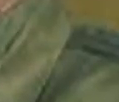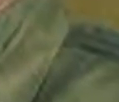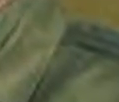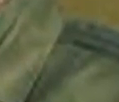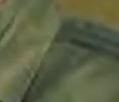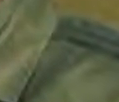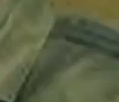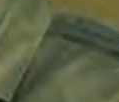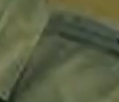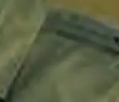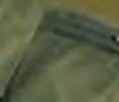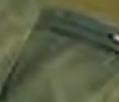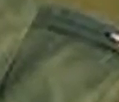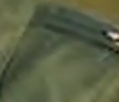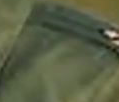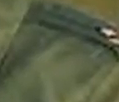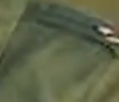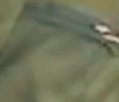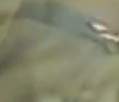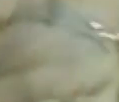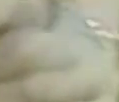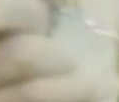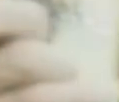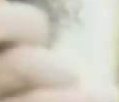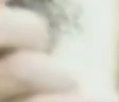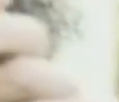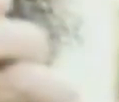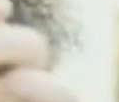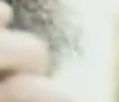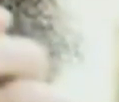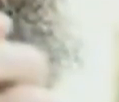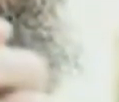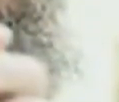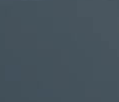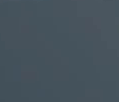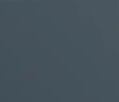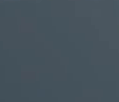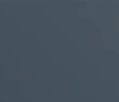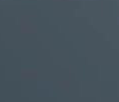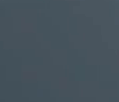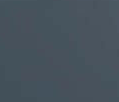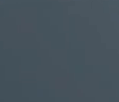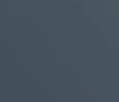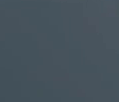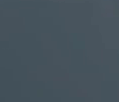viva el pueblo victorioso de Cuba.